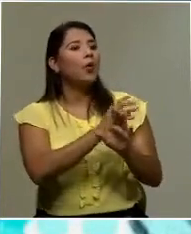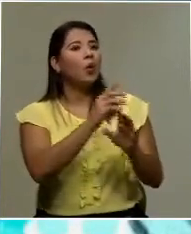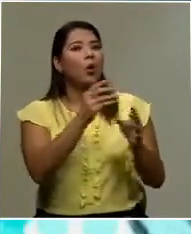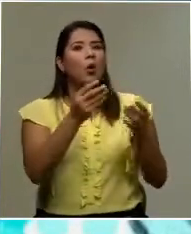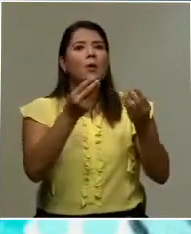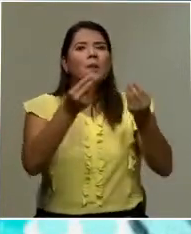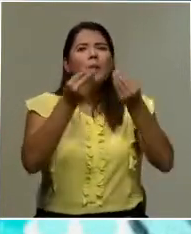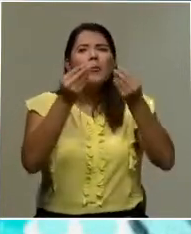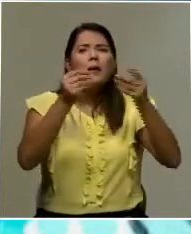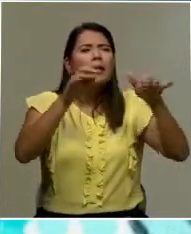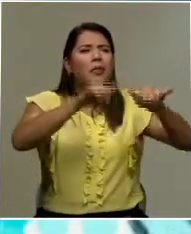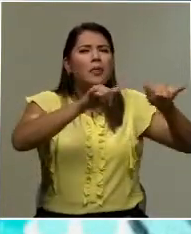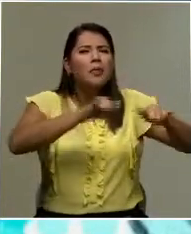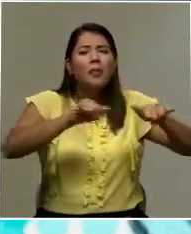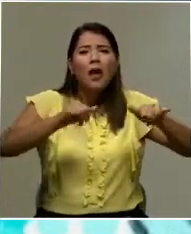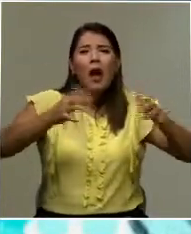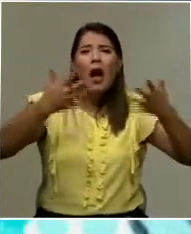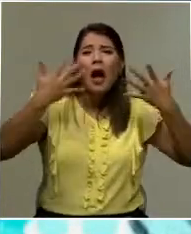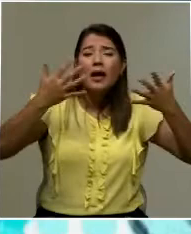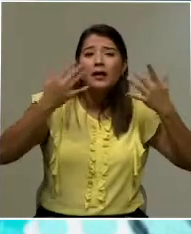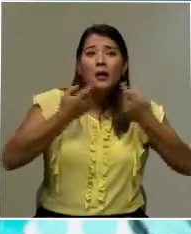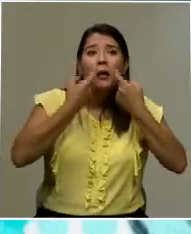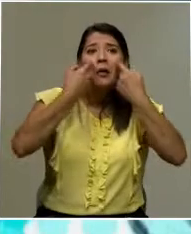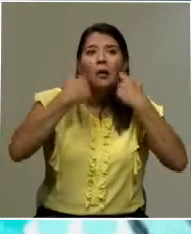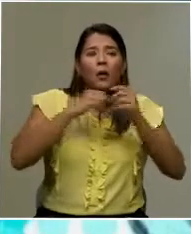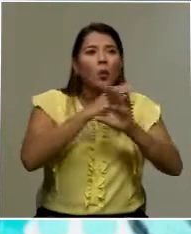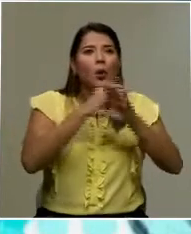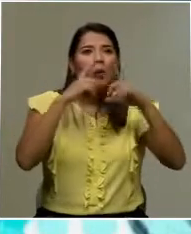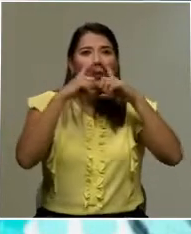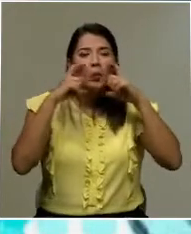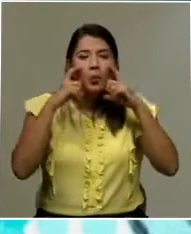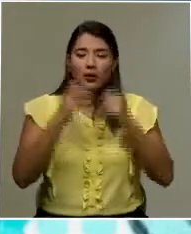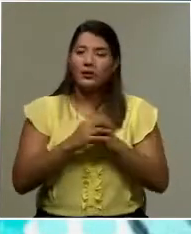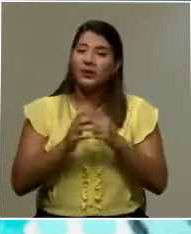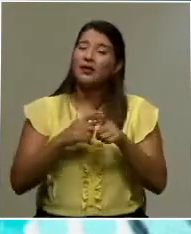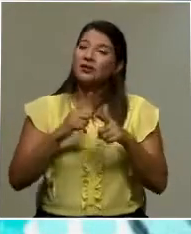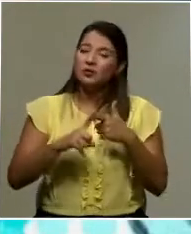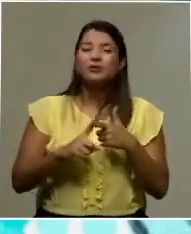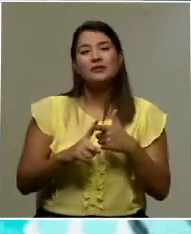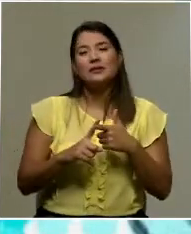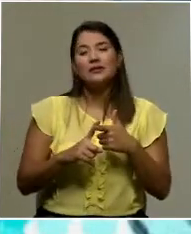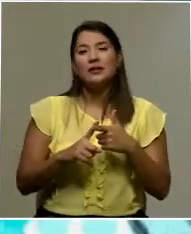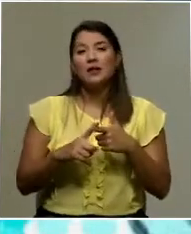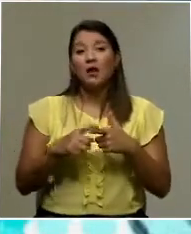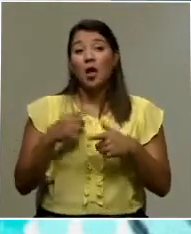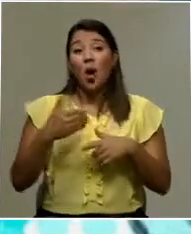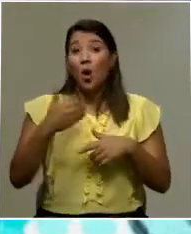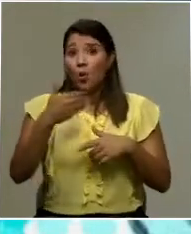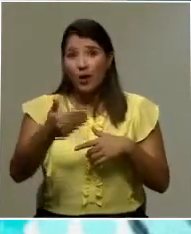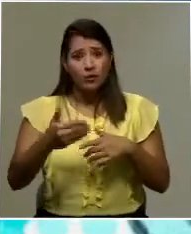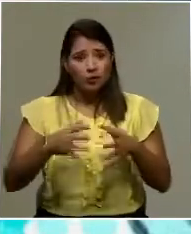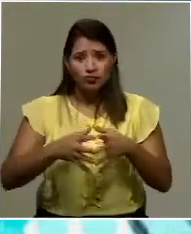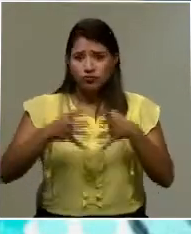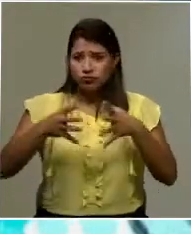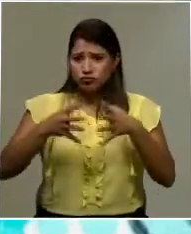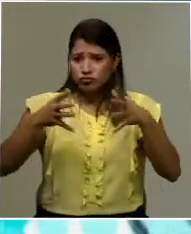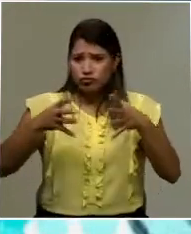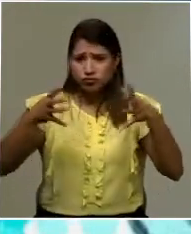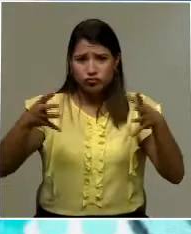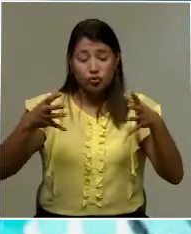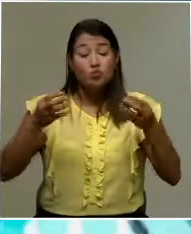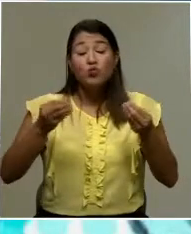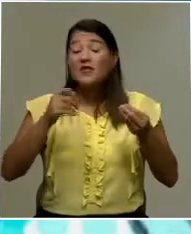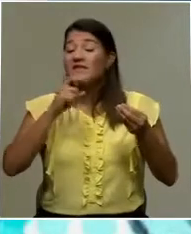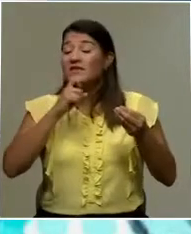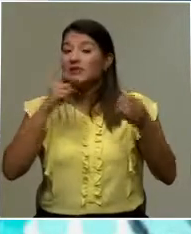a la gente y ha habido muchos contagios. Y esto de los contagios es como el interés de un préstamo, ¿no? Una vez que sube, pues ya es muy difícil bajarlo,